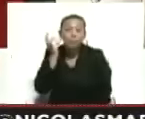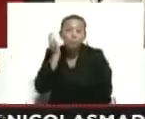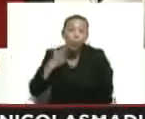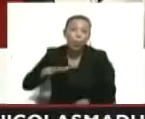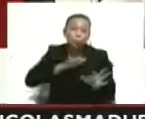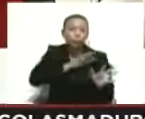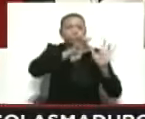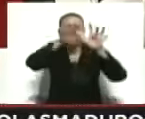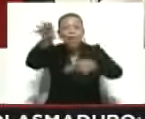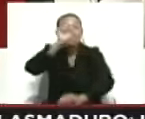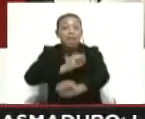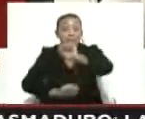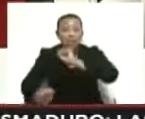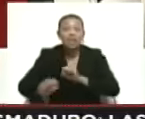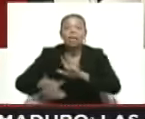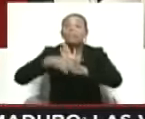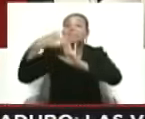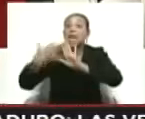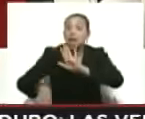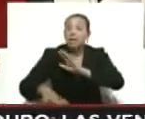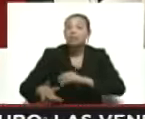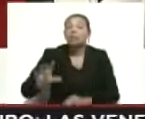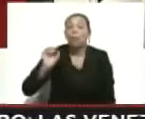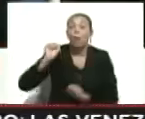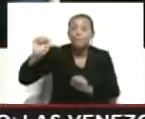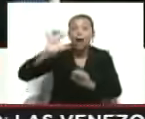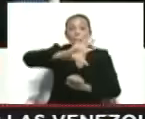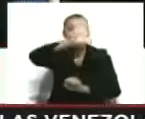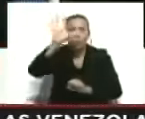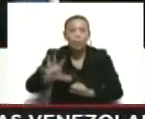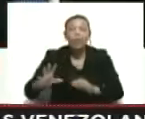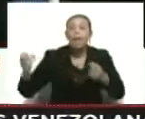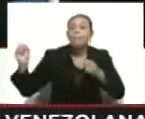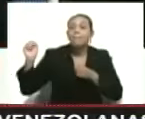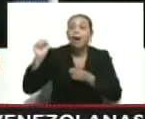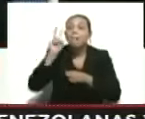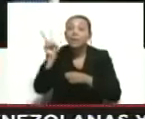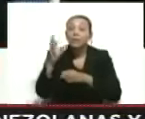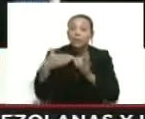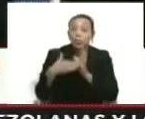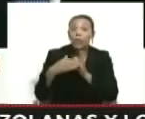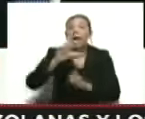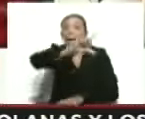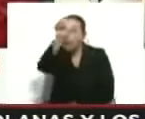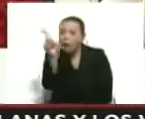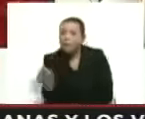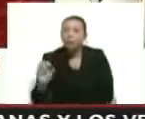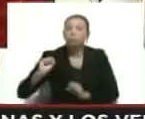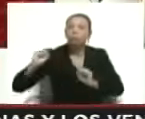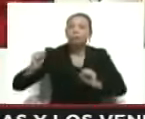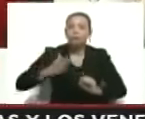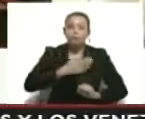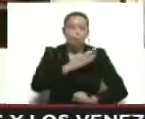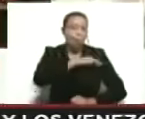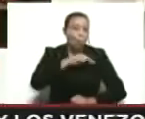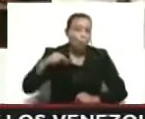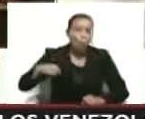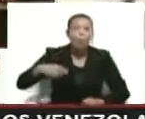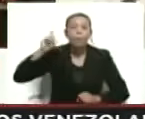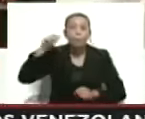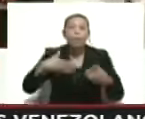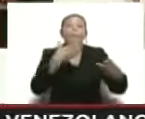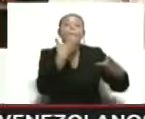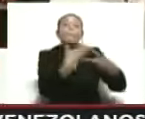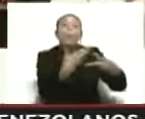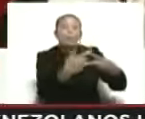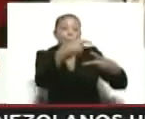todo defendimos la soberanía de nuestra patria y gritamos a Venezuela y al mundo que el Esequibo es de Venezuela. Por eso, la